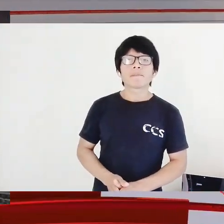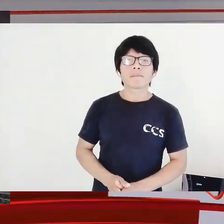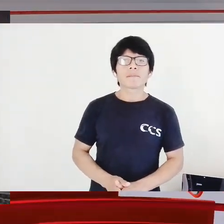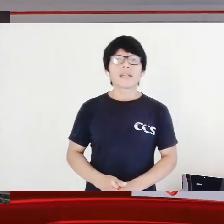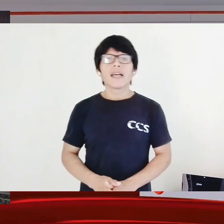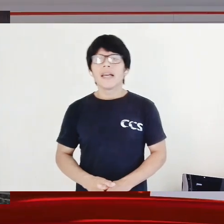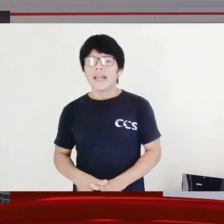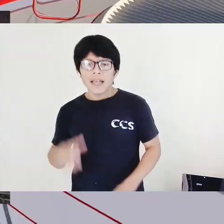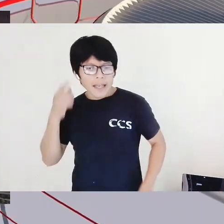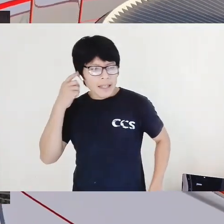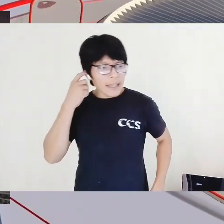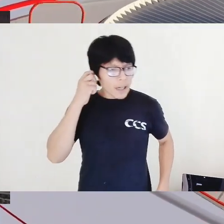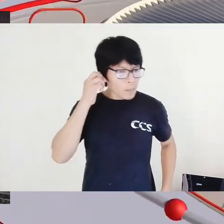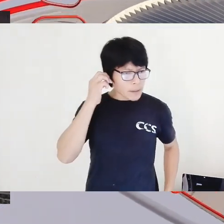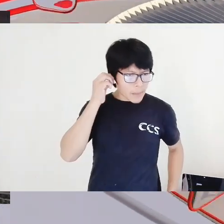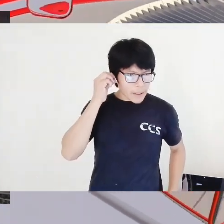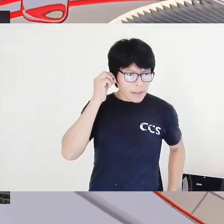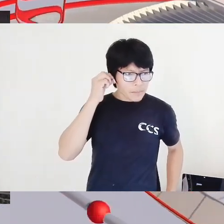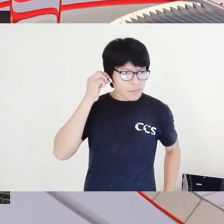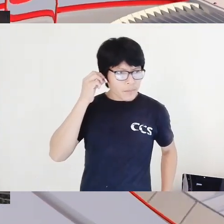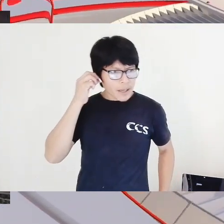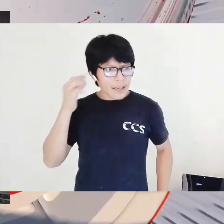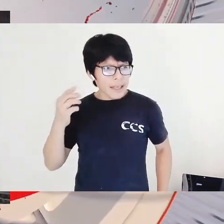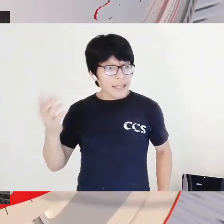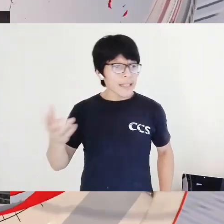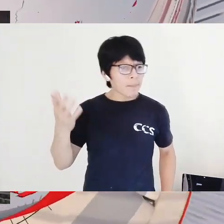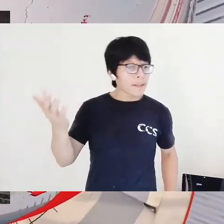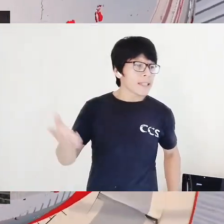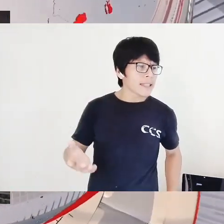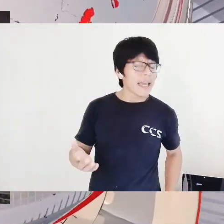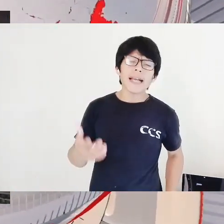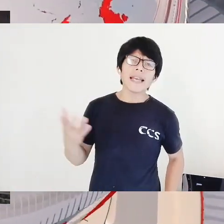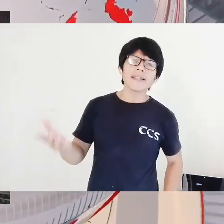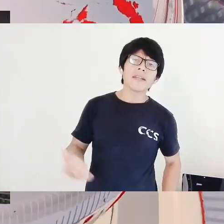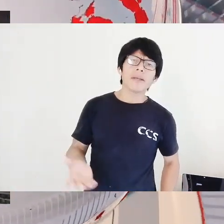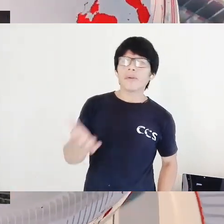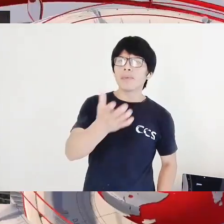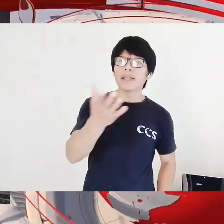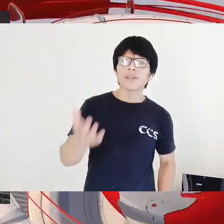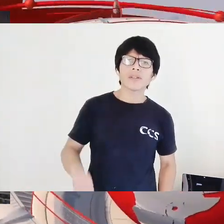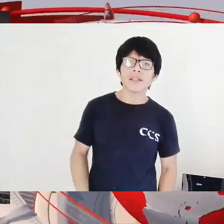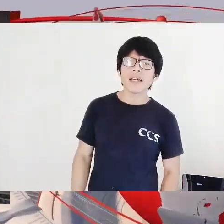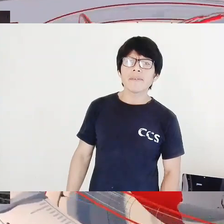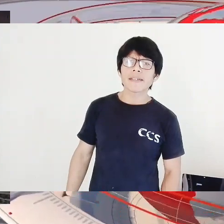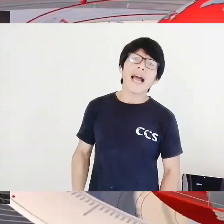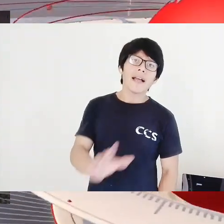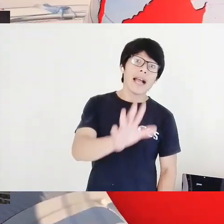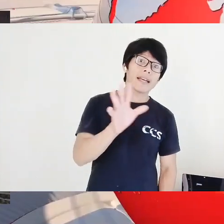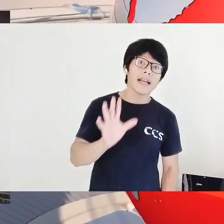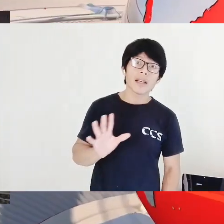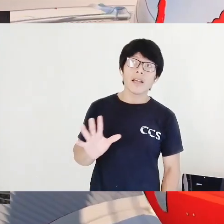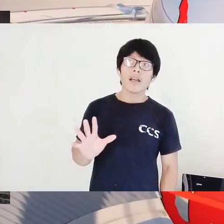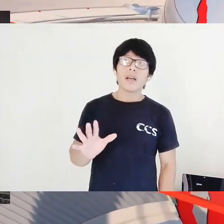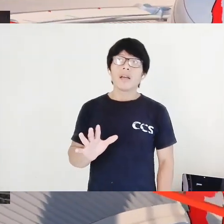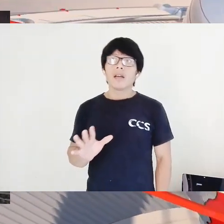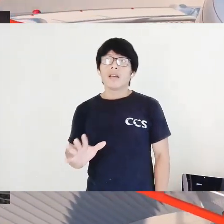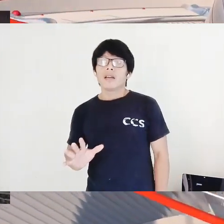hipocresía. Kenia López Rabadá le dice al presidente, ¿a qué le tiene miedo? Igual que Xochitl Gálvez.